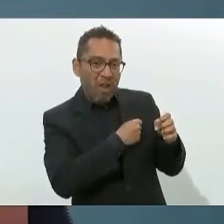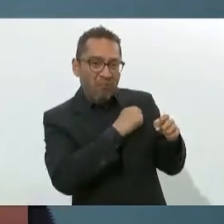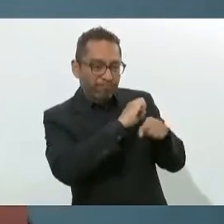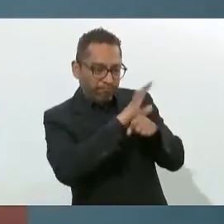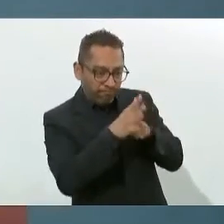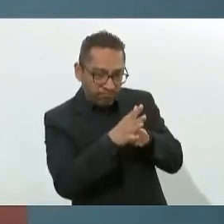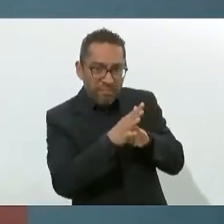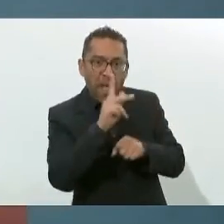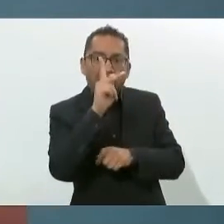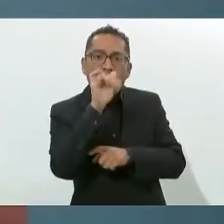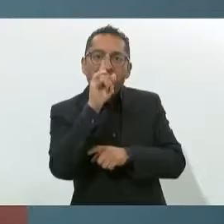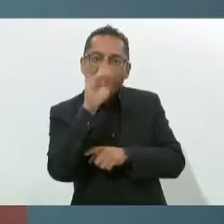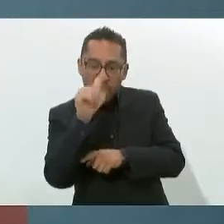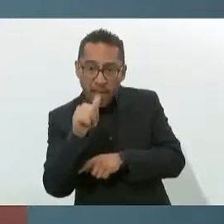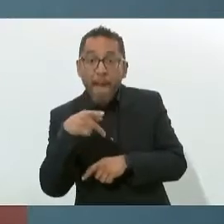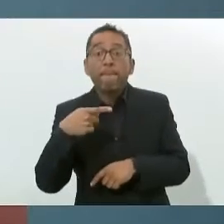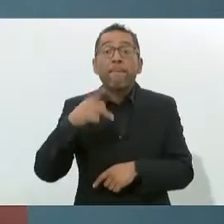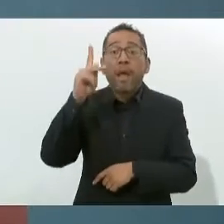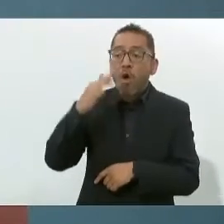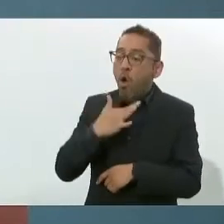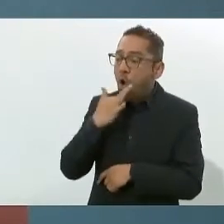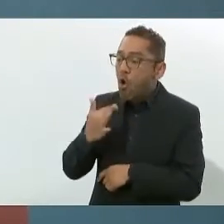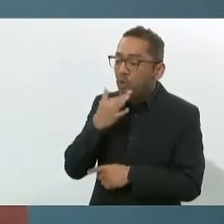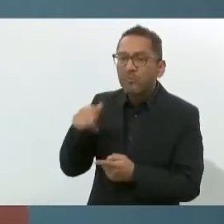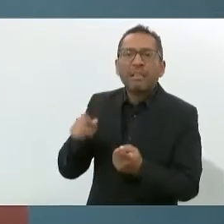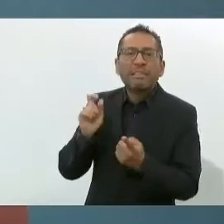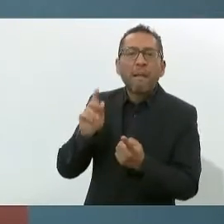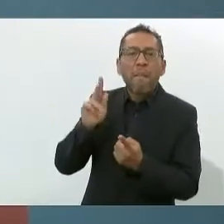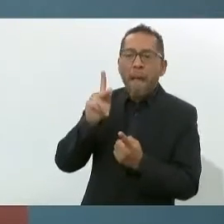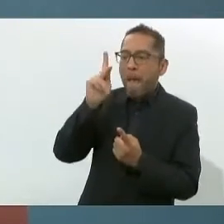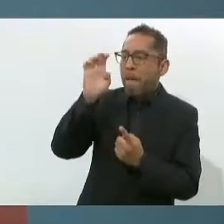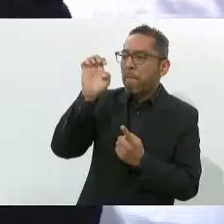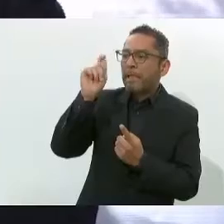corrupción es una peste,